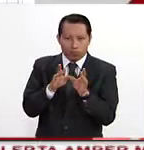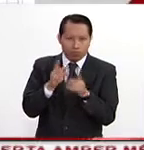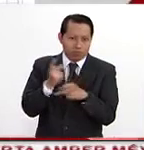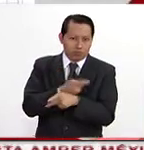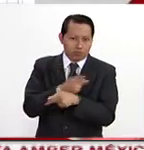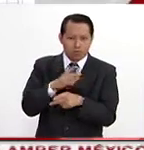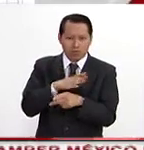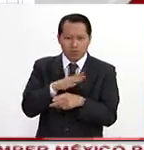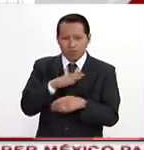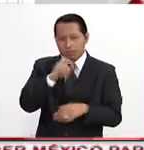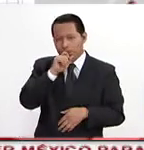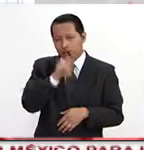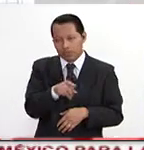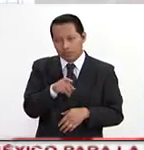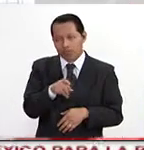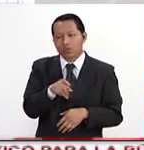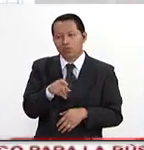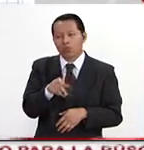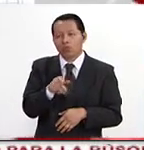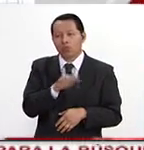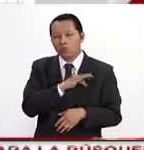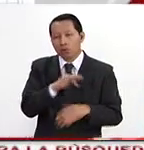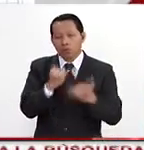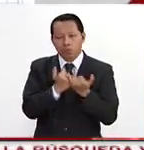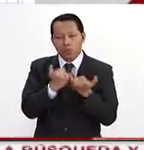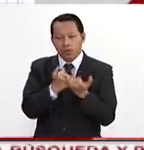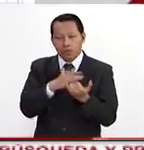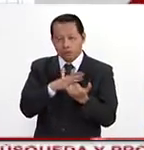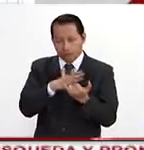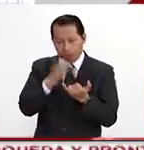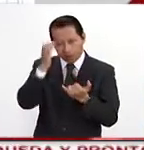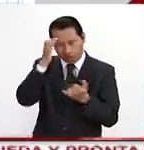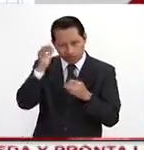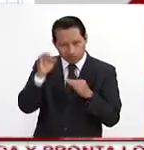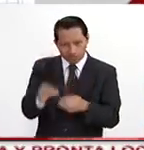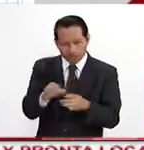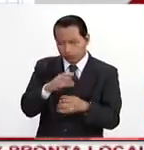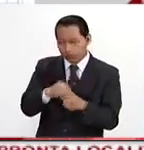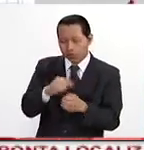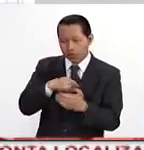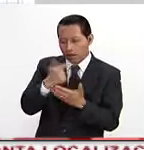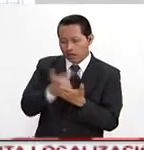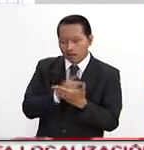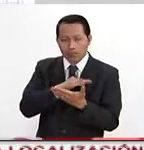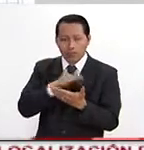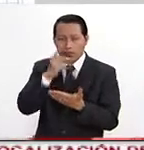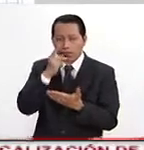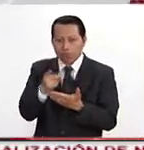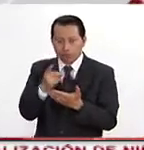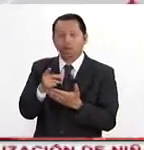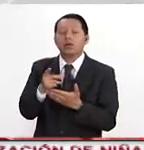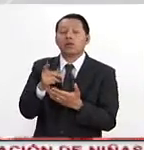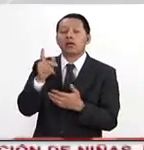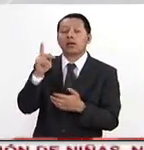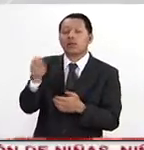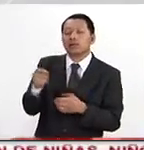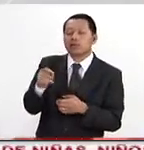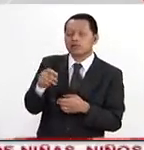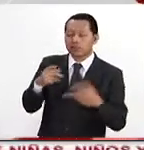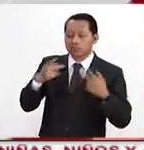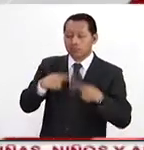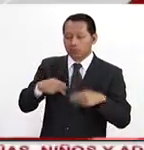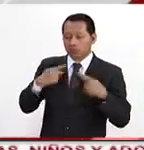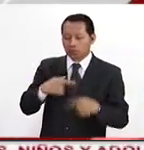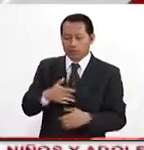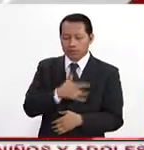el en el uso correcto de los términos de la siguiente lista podría usted decirme qué significa ser persona